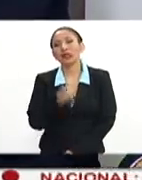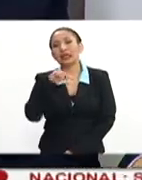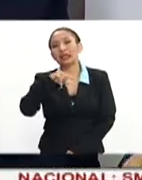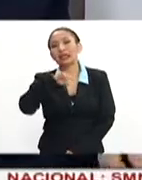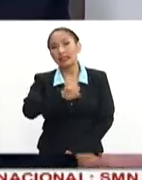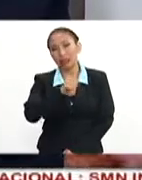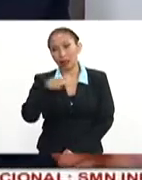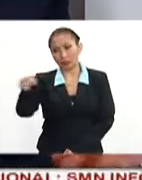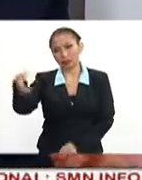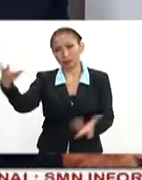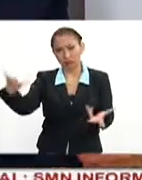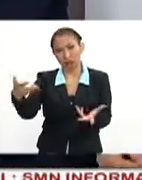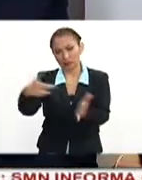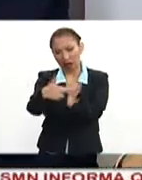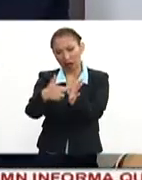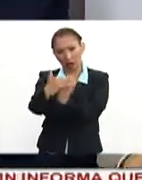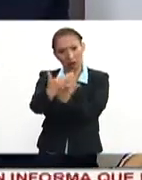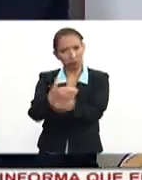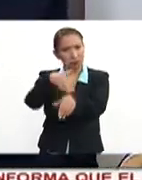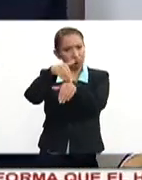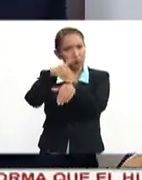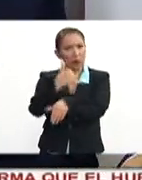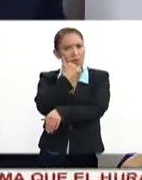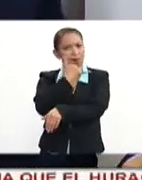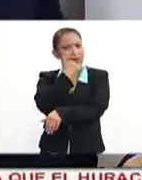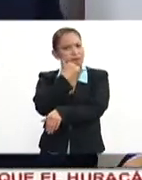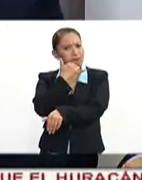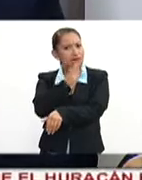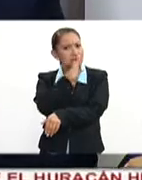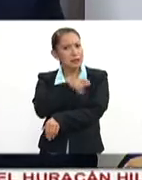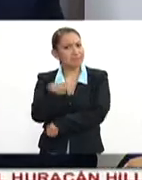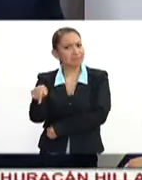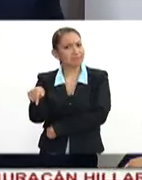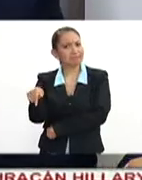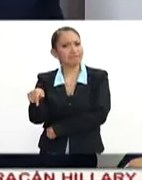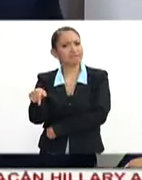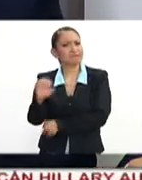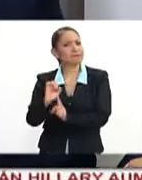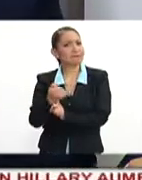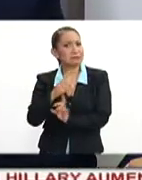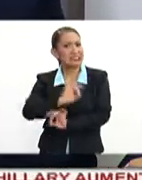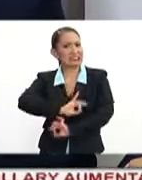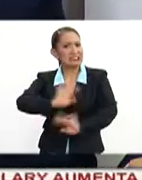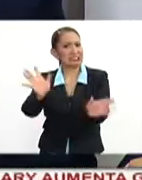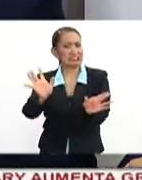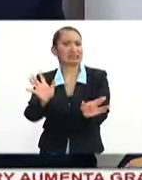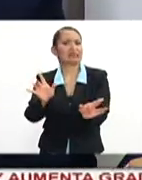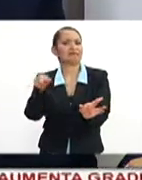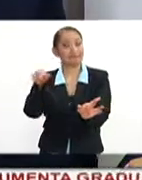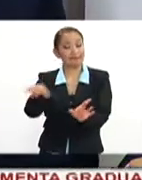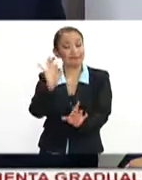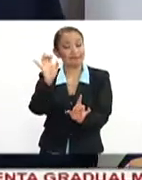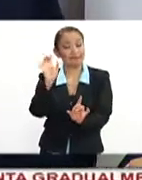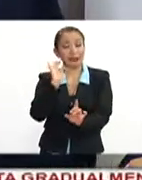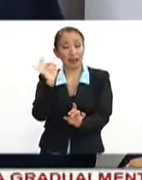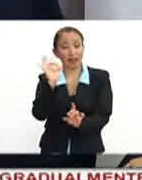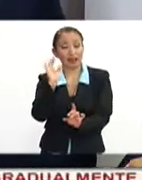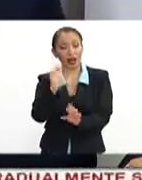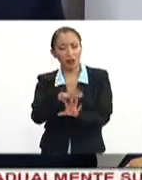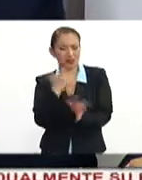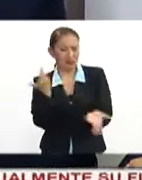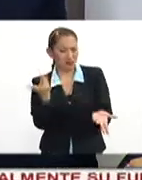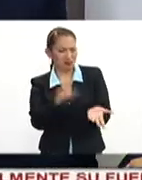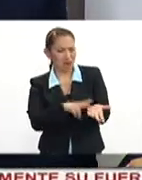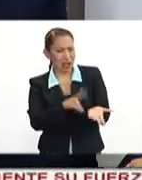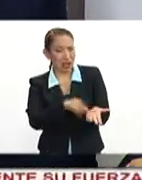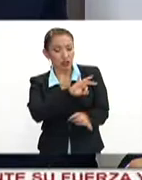INE aplicó las reglas equivocadas. Esta situación es tan delicada que estaría dejando sin efecto